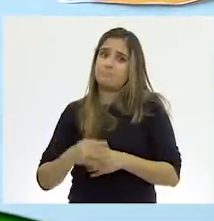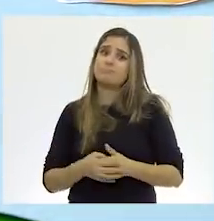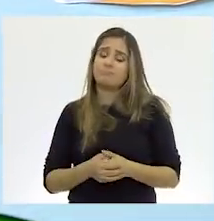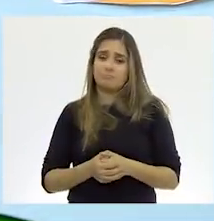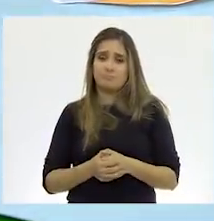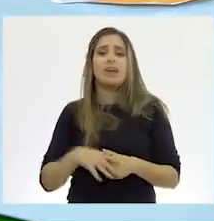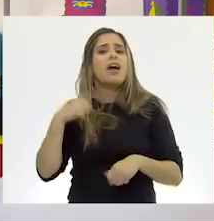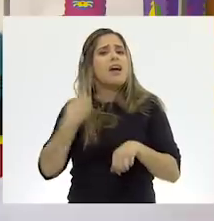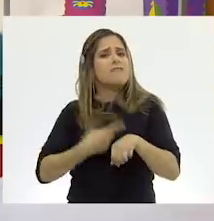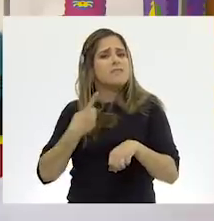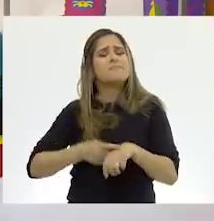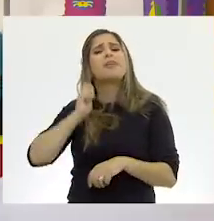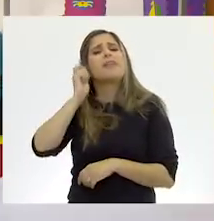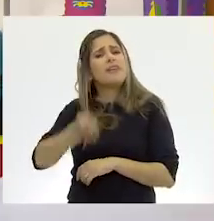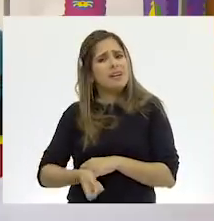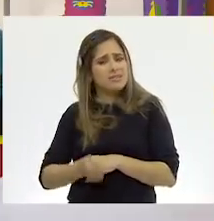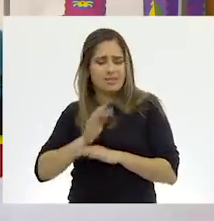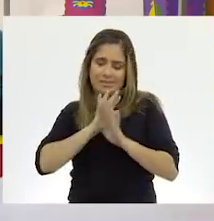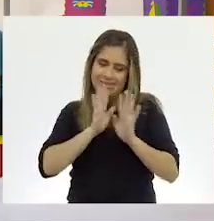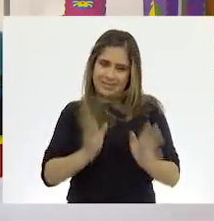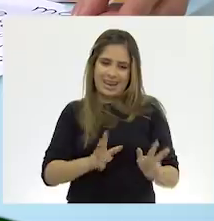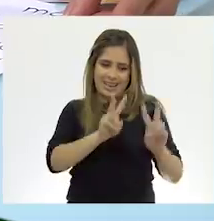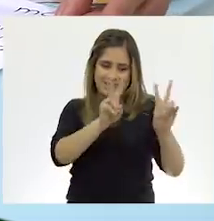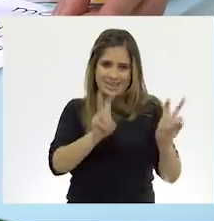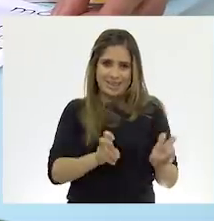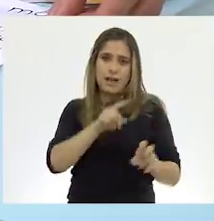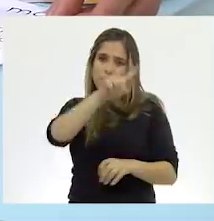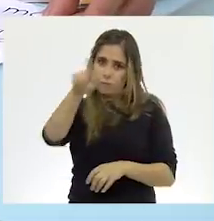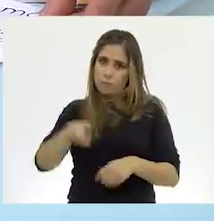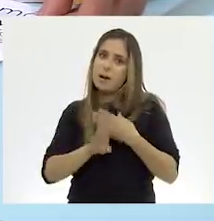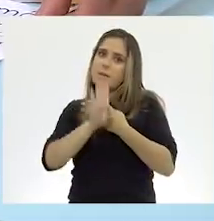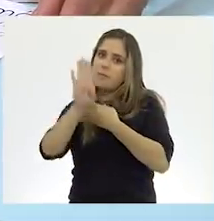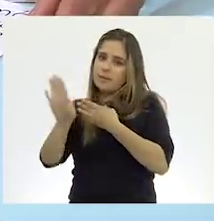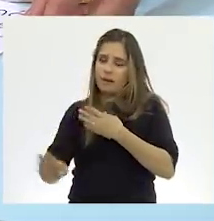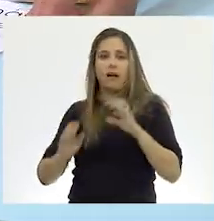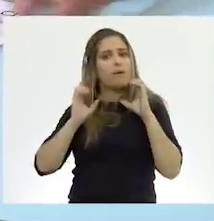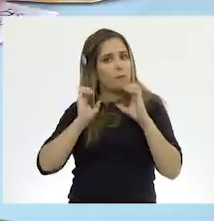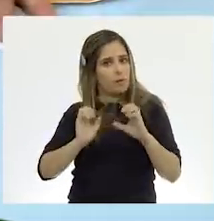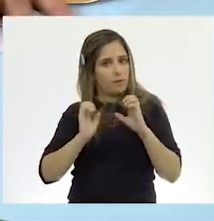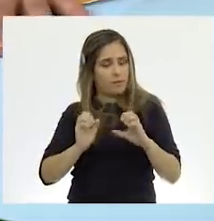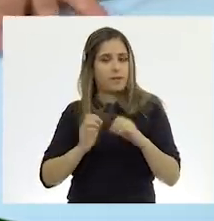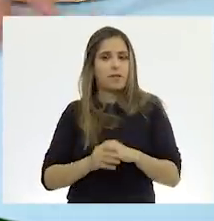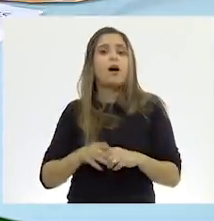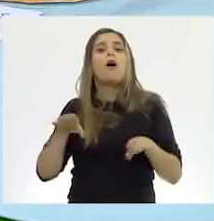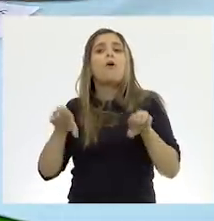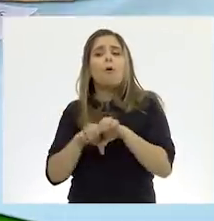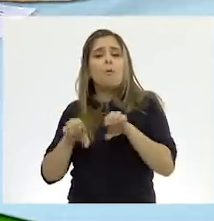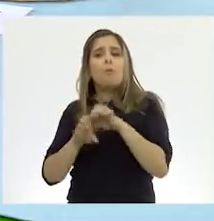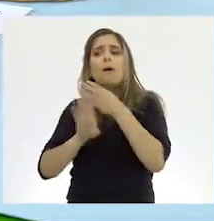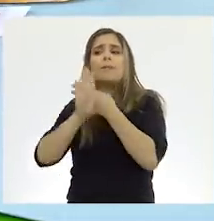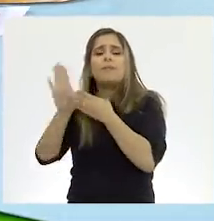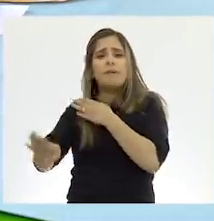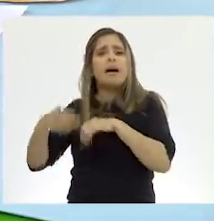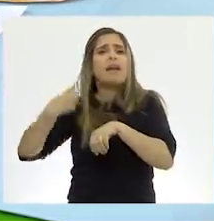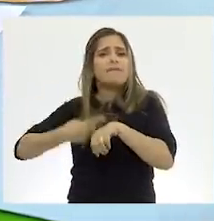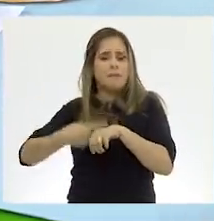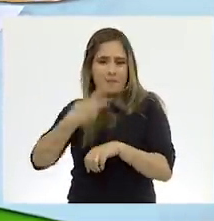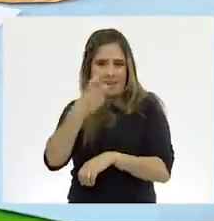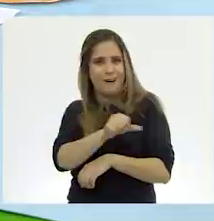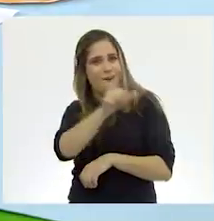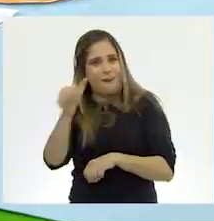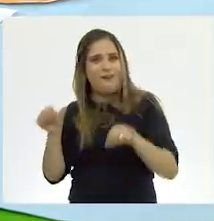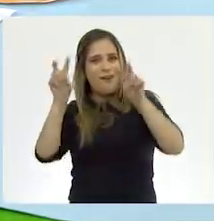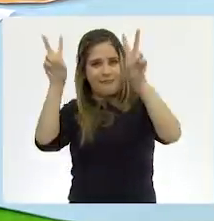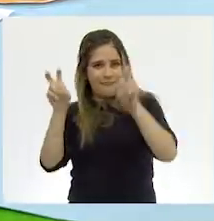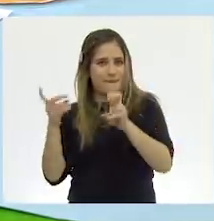qué nos enfermamos. Ahora vamos a evitarlo, ¿no? Así es. ¿Te parece que el siguiente subtítulo sea cómo lo evitamos? ¿Cómo evitarlo? Claro. A